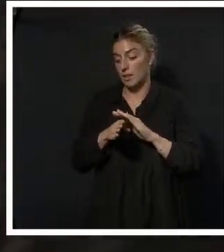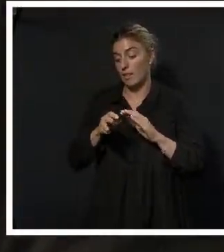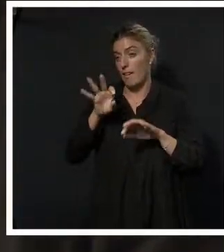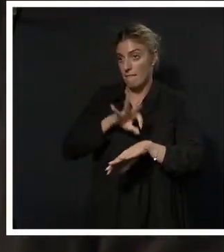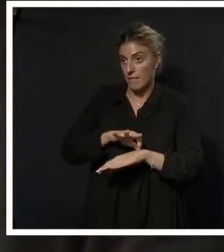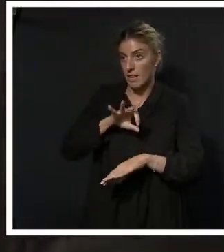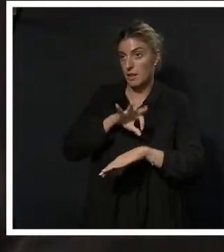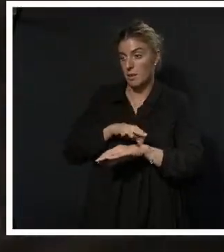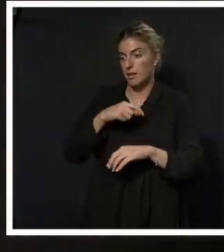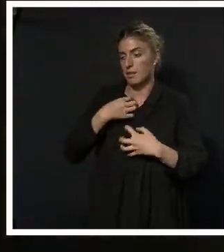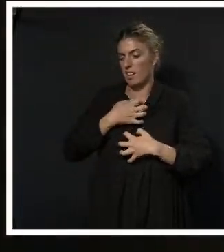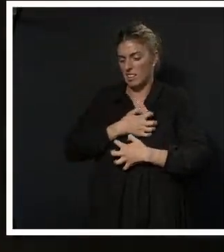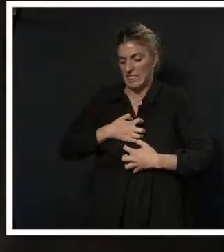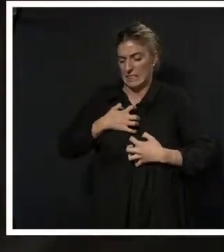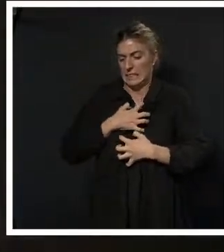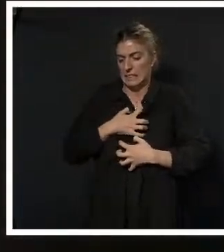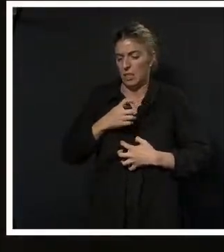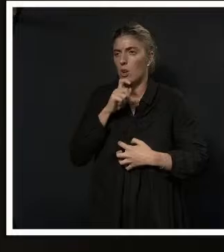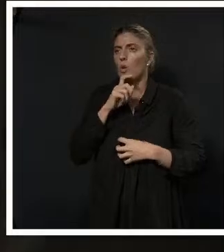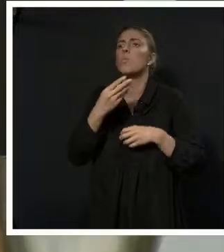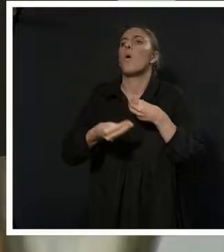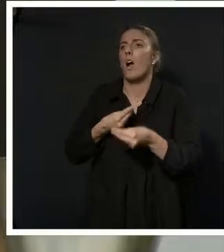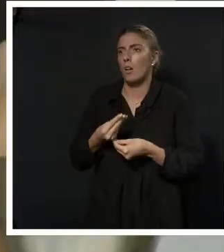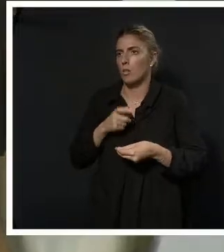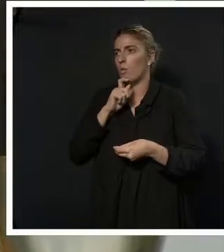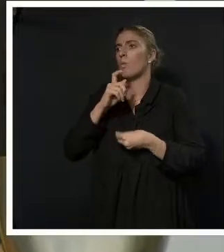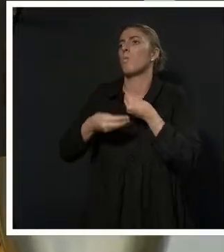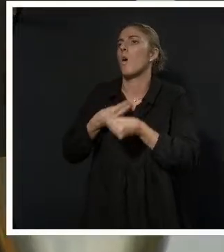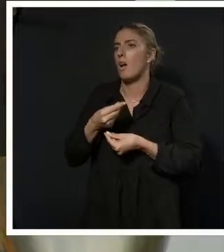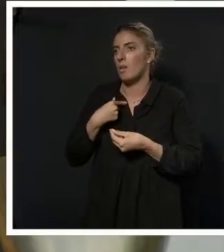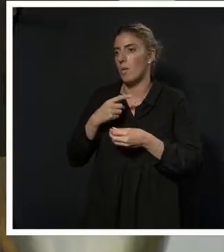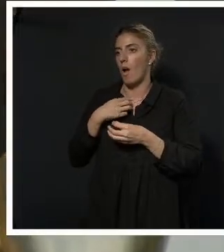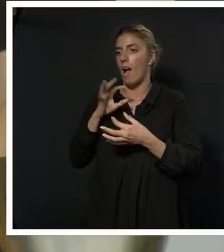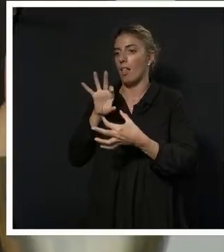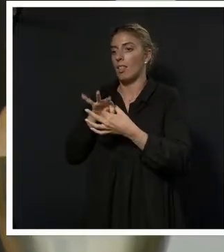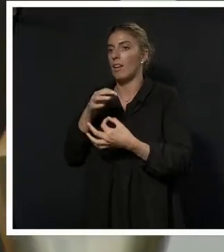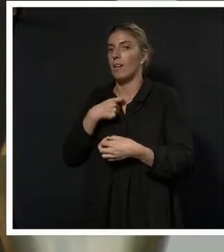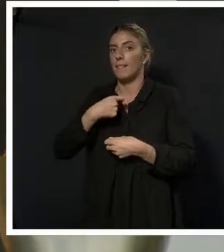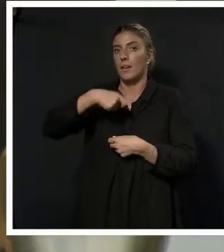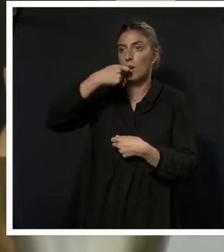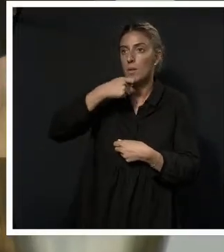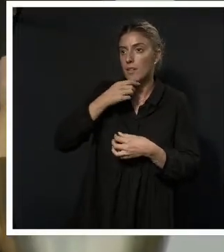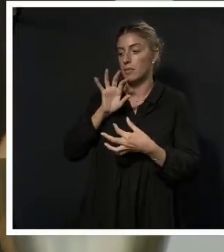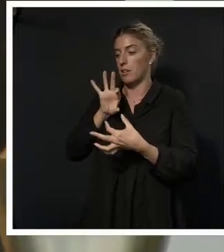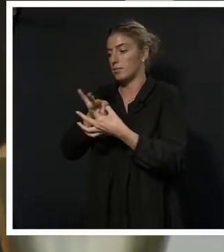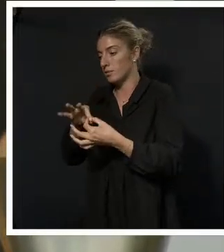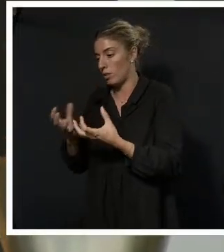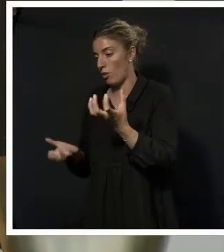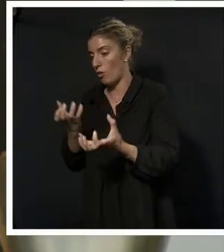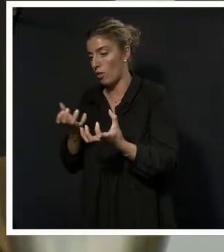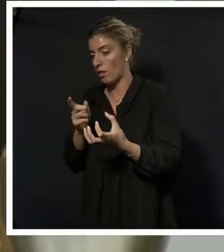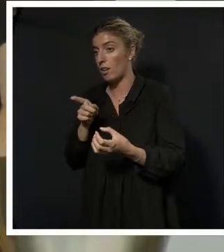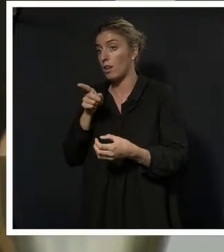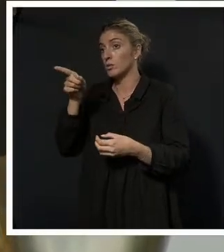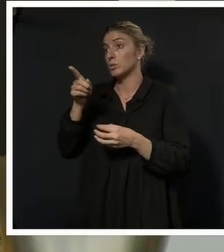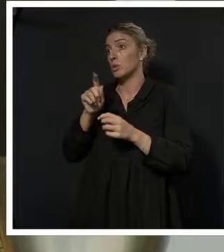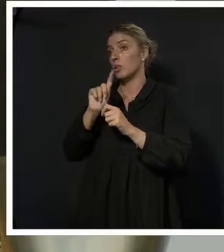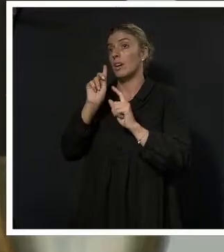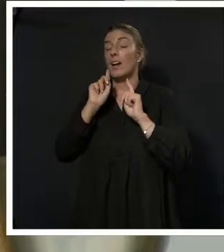era frustrante porque pensabas cómo voy a hacer no Porque dependo para dar para mi negocio sería